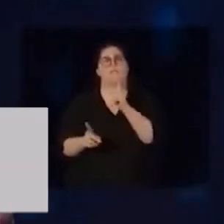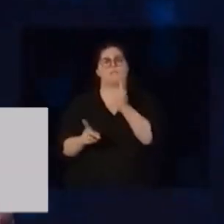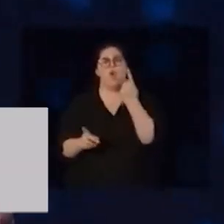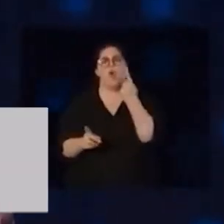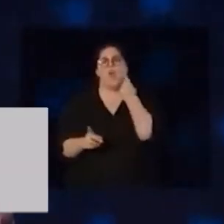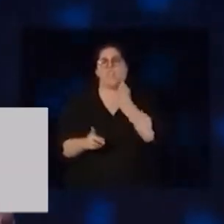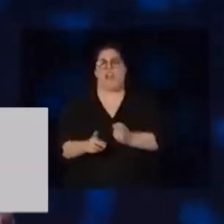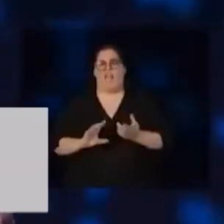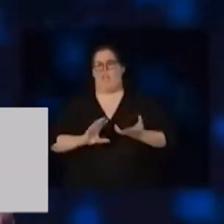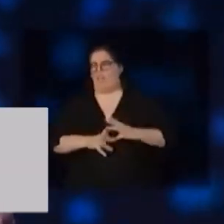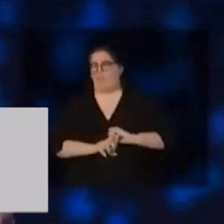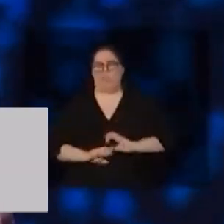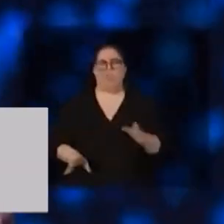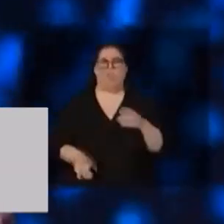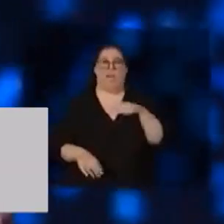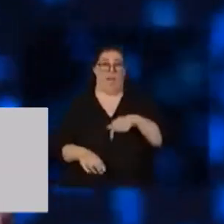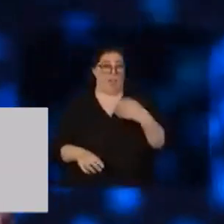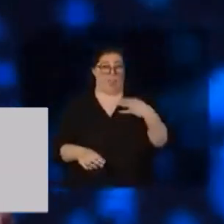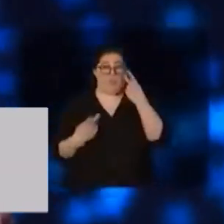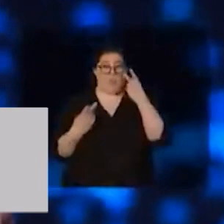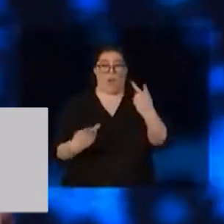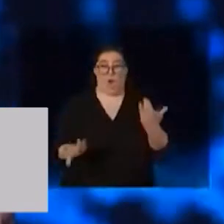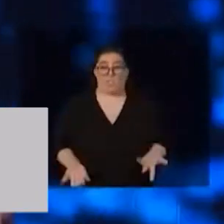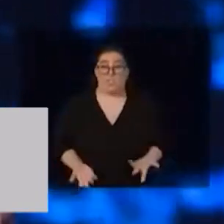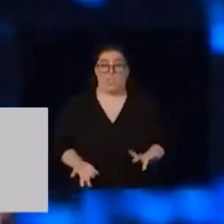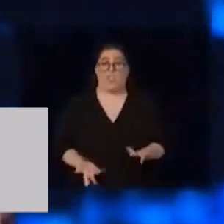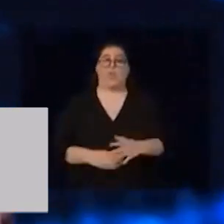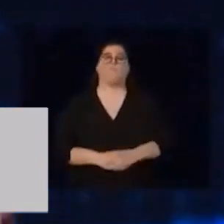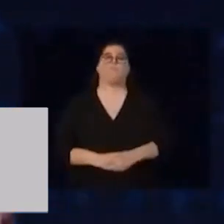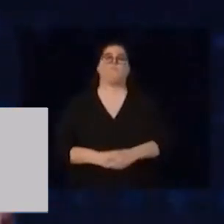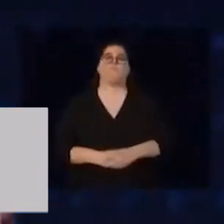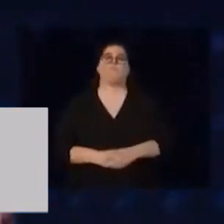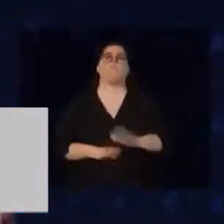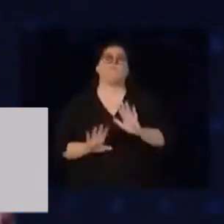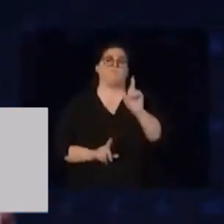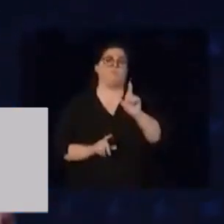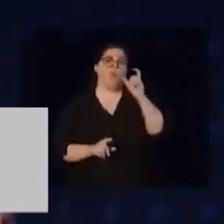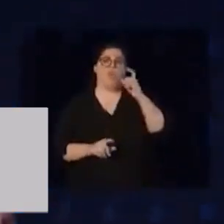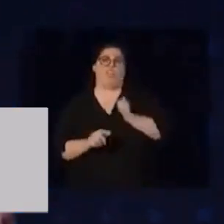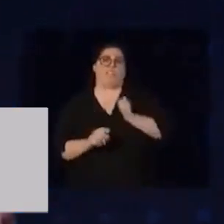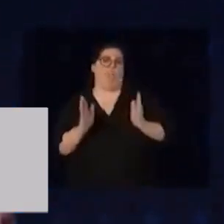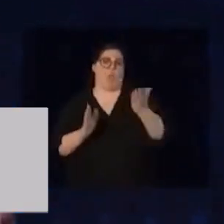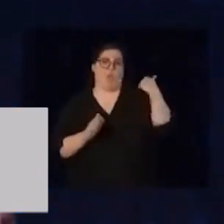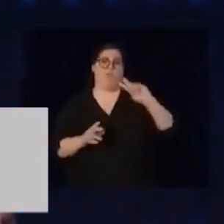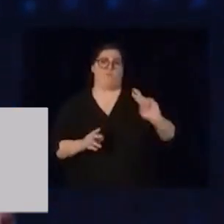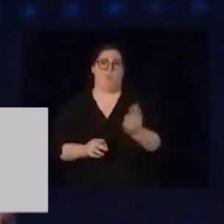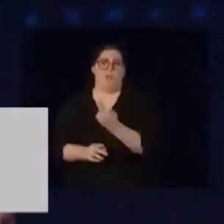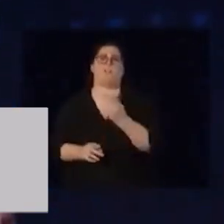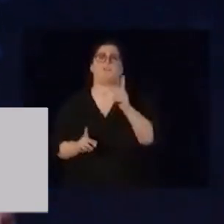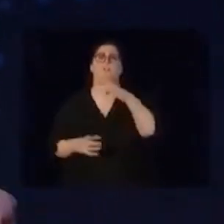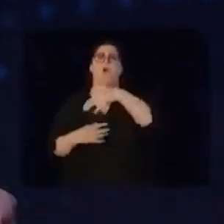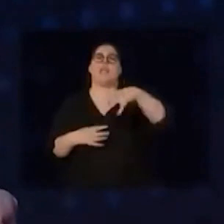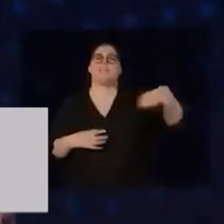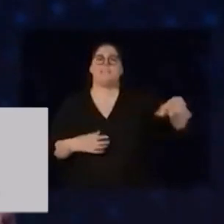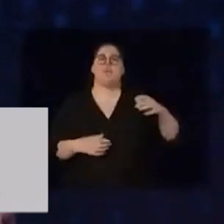brutal hoy tiene que ser reconocida tanto por los muertos de la dictadura como los muertos de las